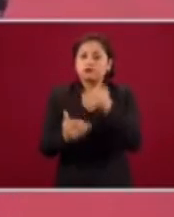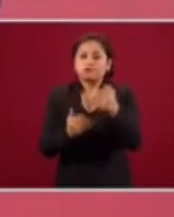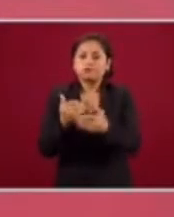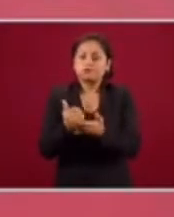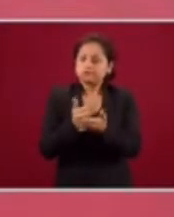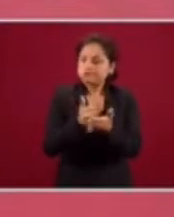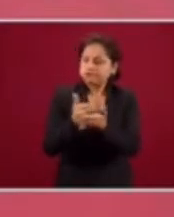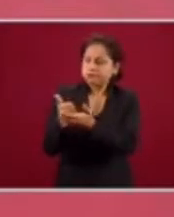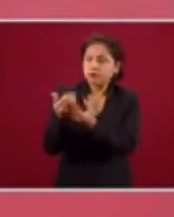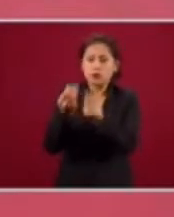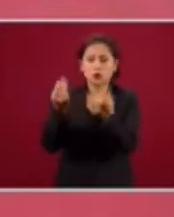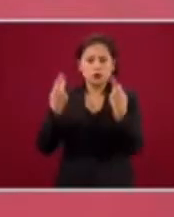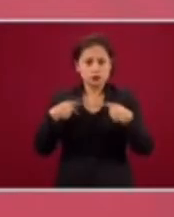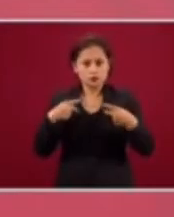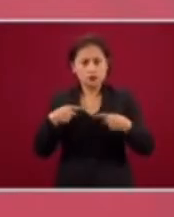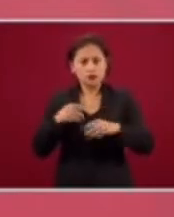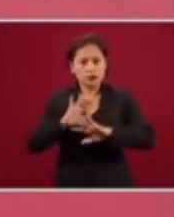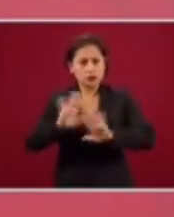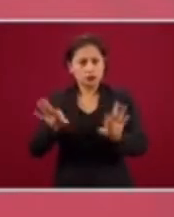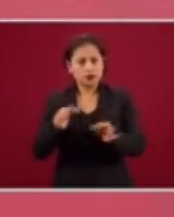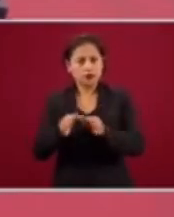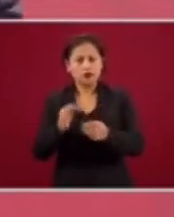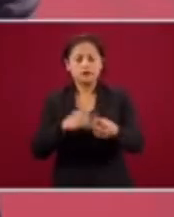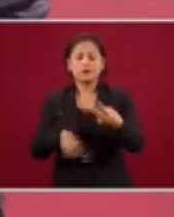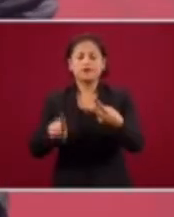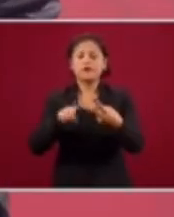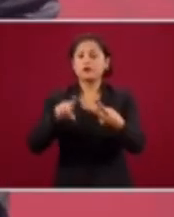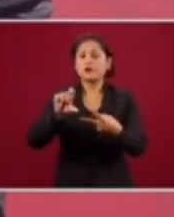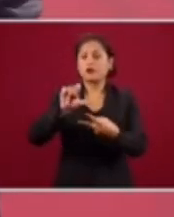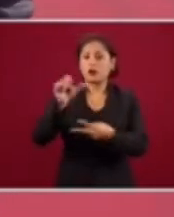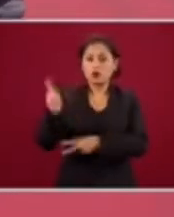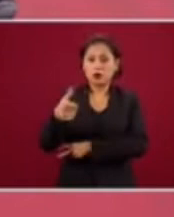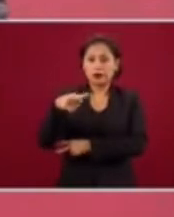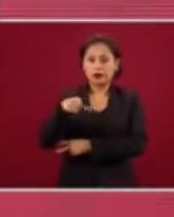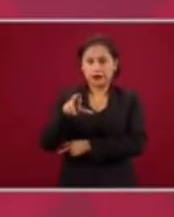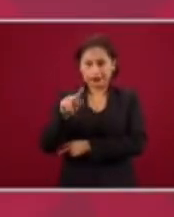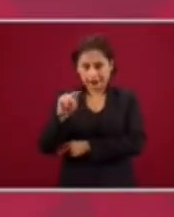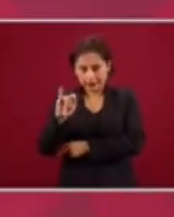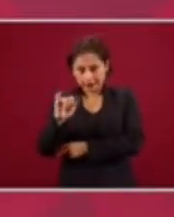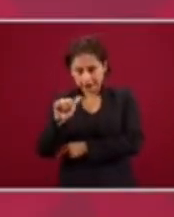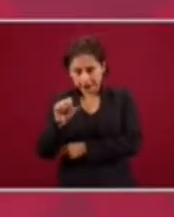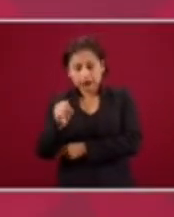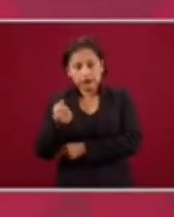segunda acción es lo de las quitas. El que ya